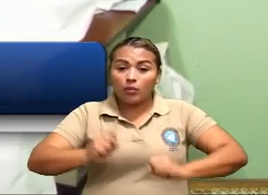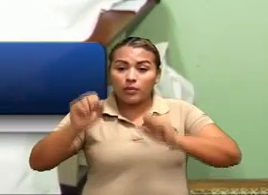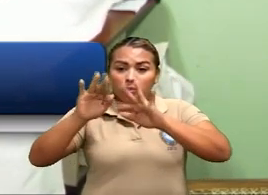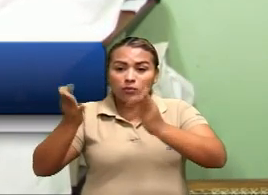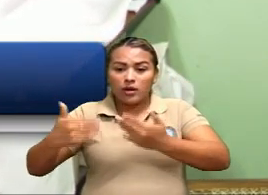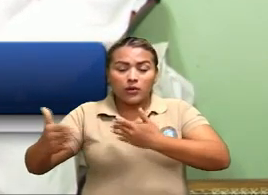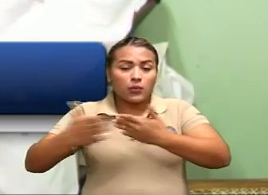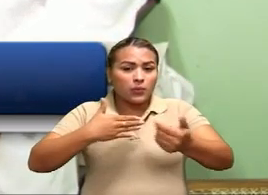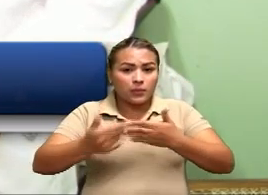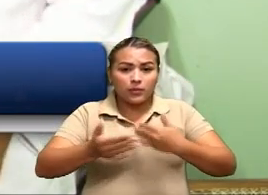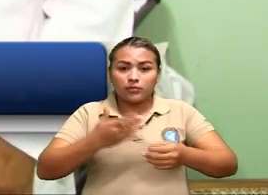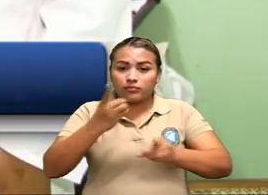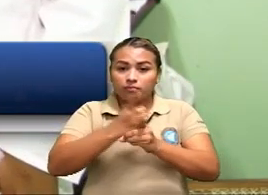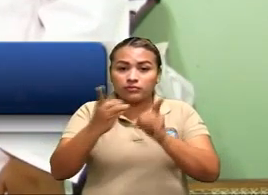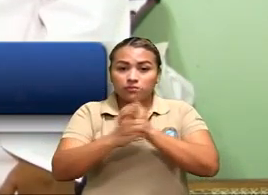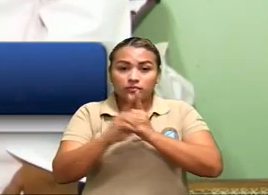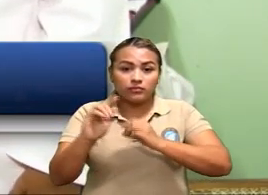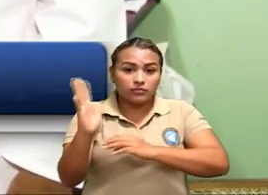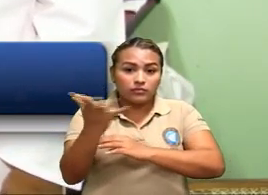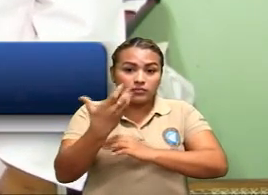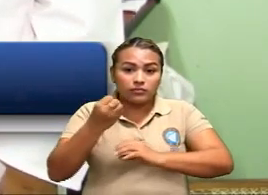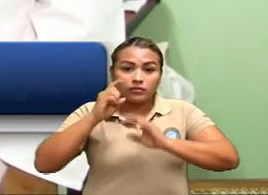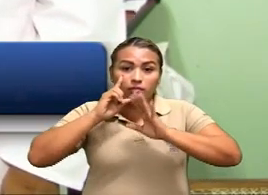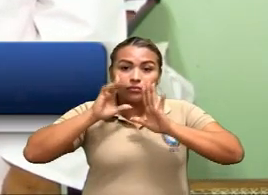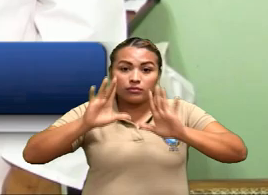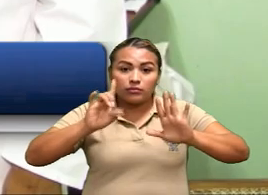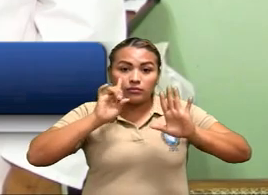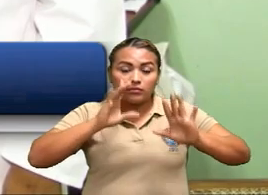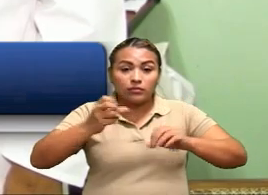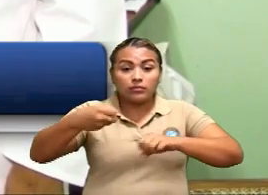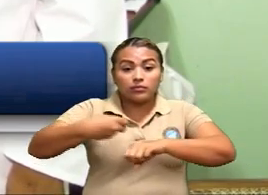varones, en la salud. Se recomienda